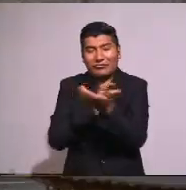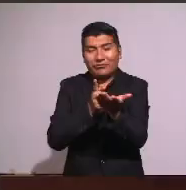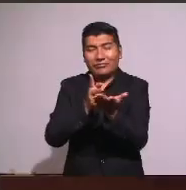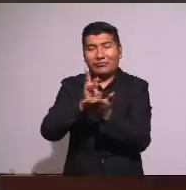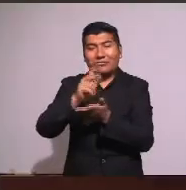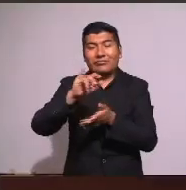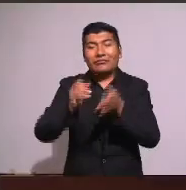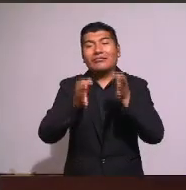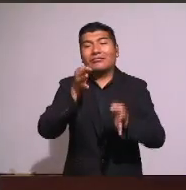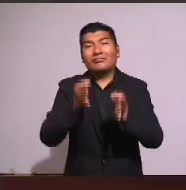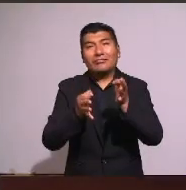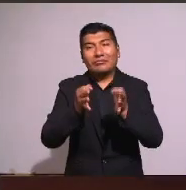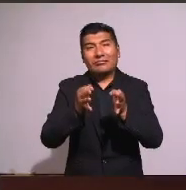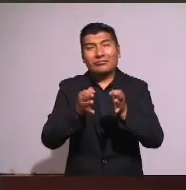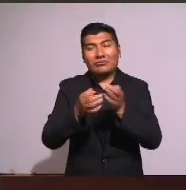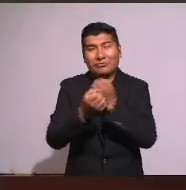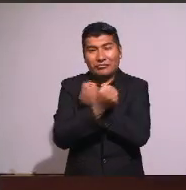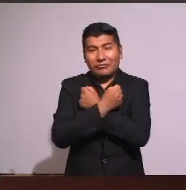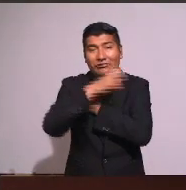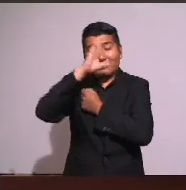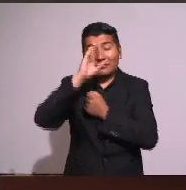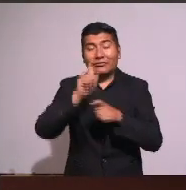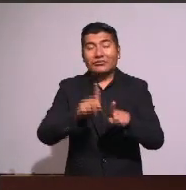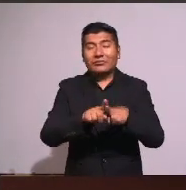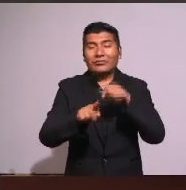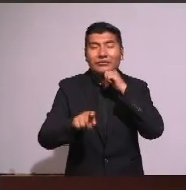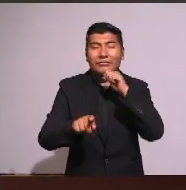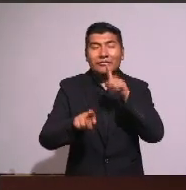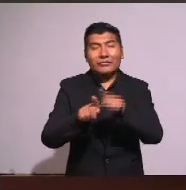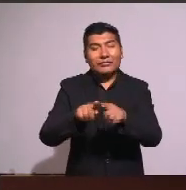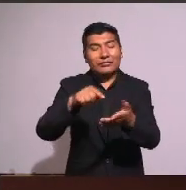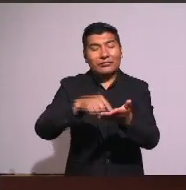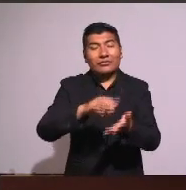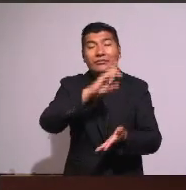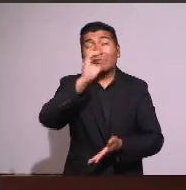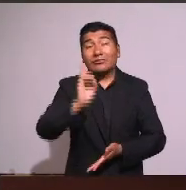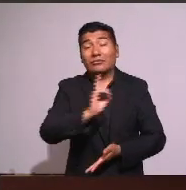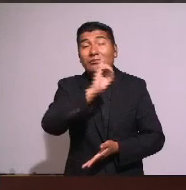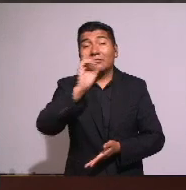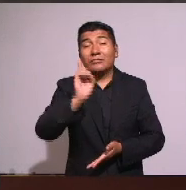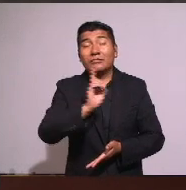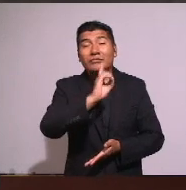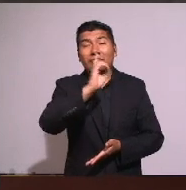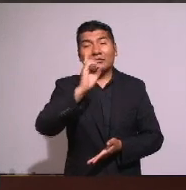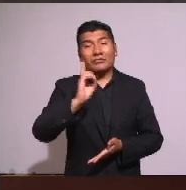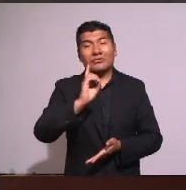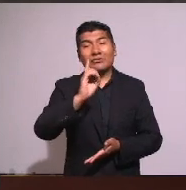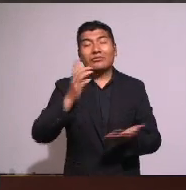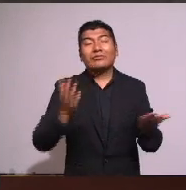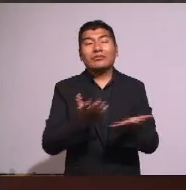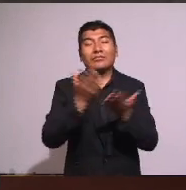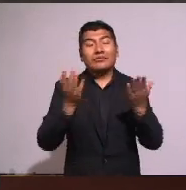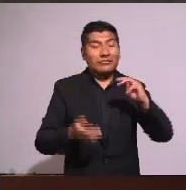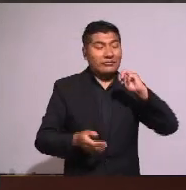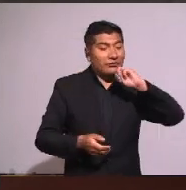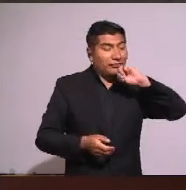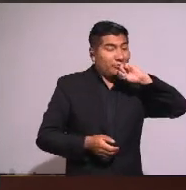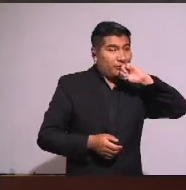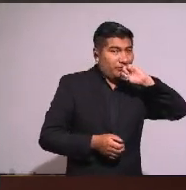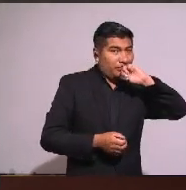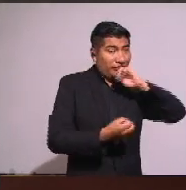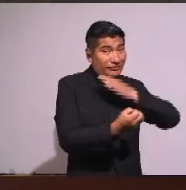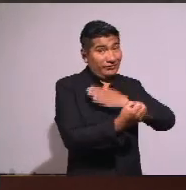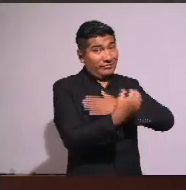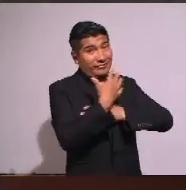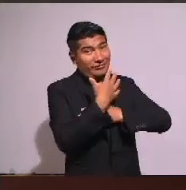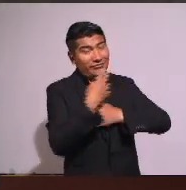justicia. Queridos hermanos, en este domingo, en el cual el Papa Francisco nos